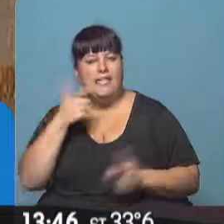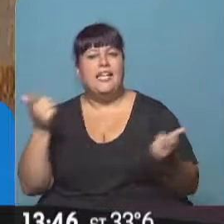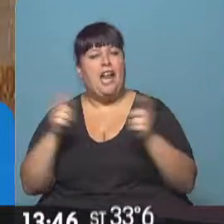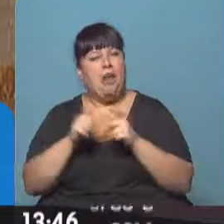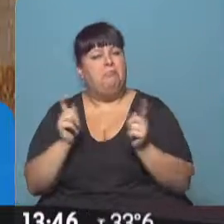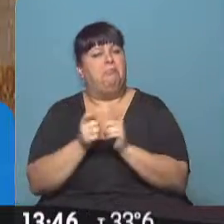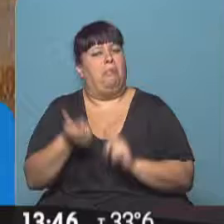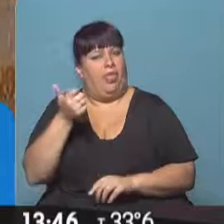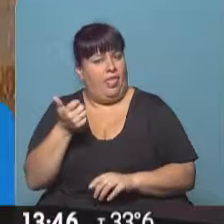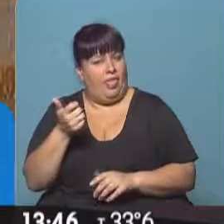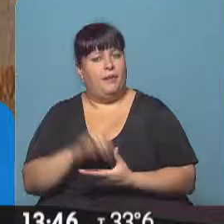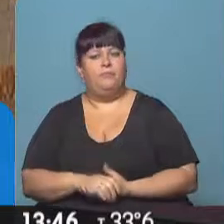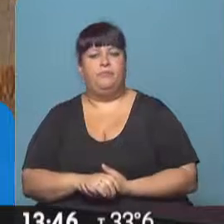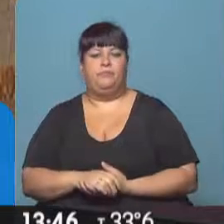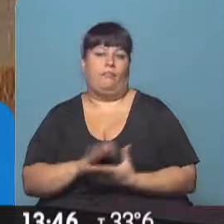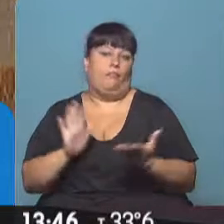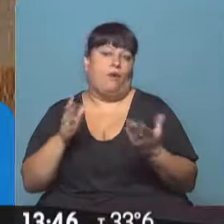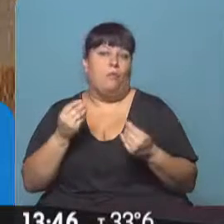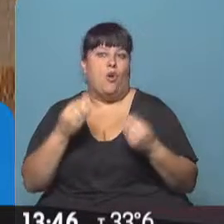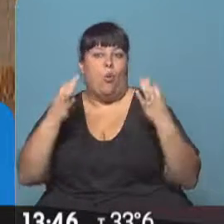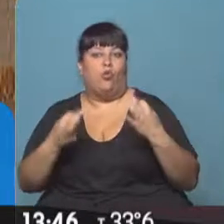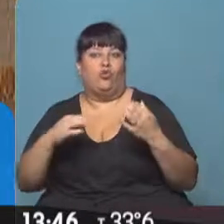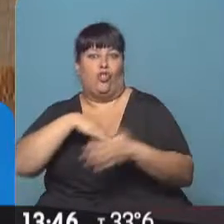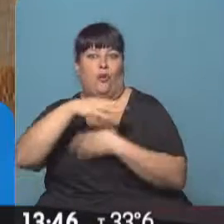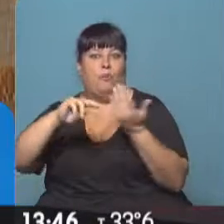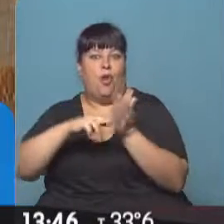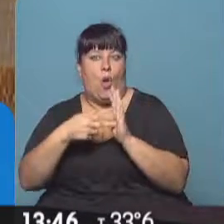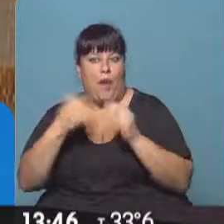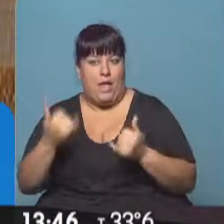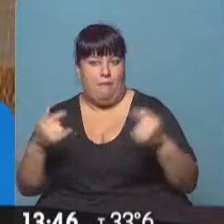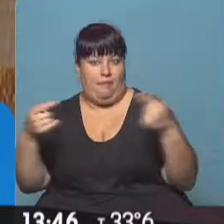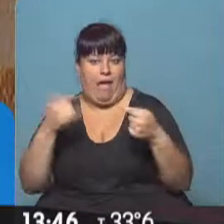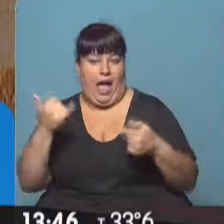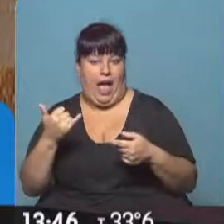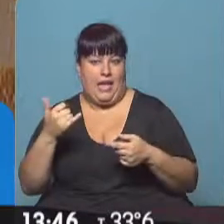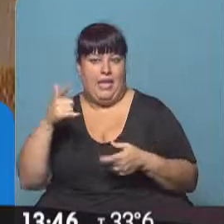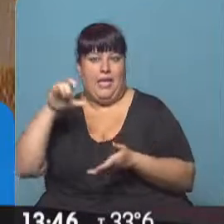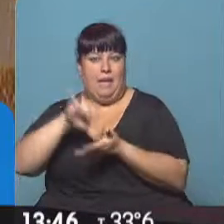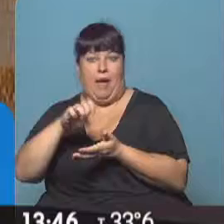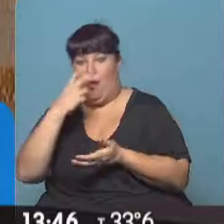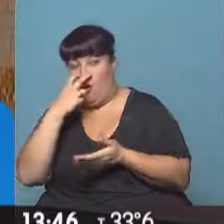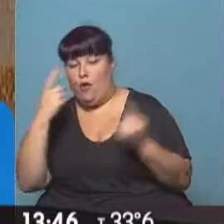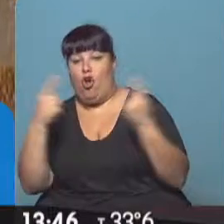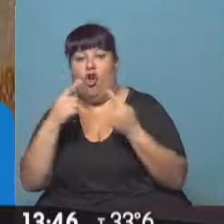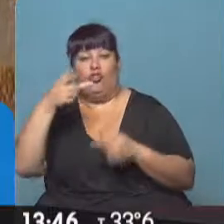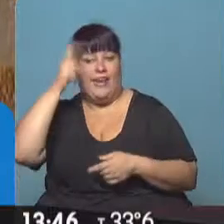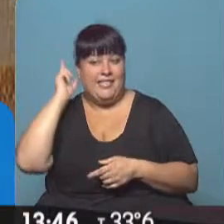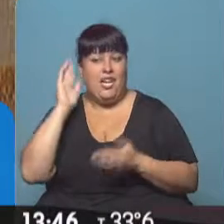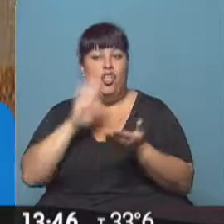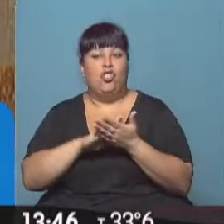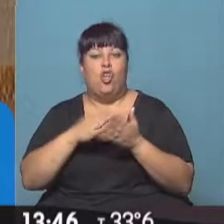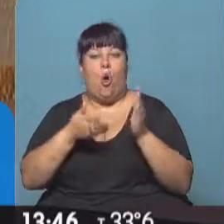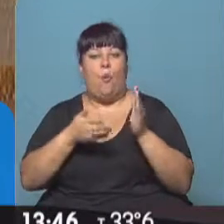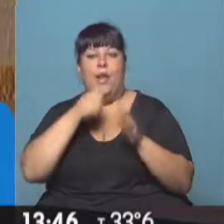bastante corta, sobre todo en el medio de la tensión que mantienen el país Bolivia con Chile por su